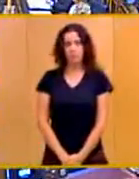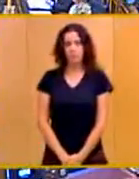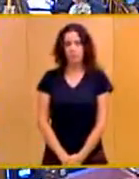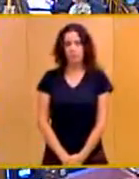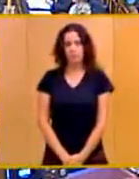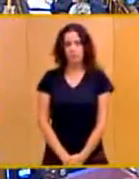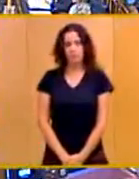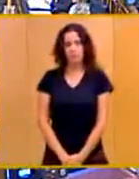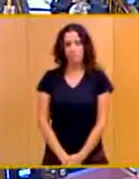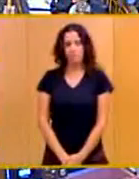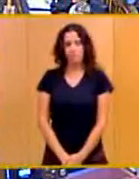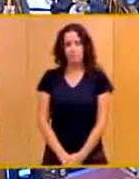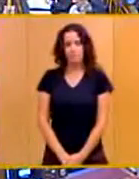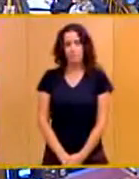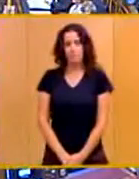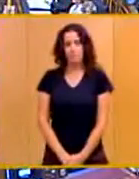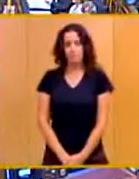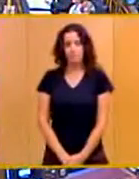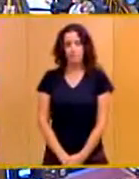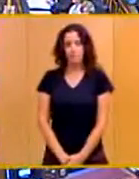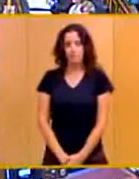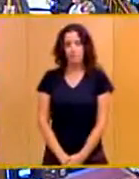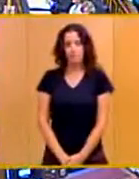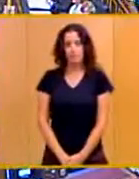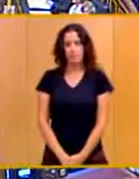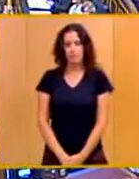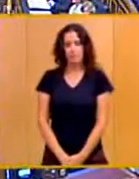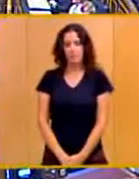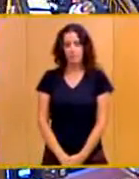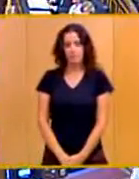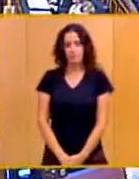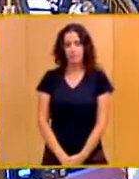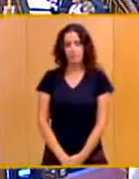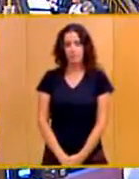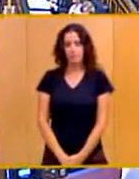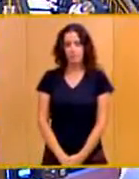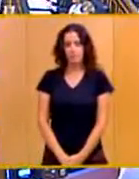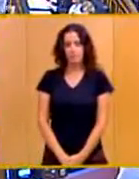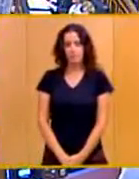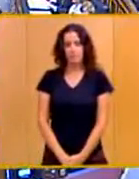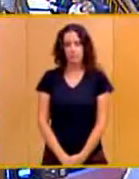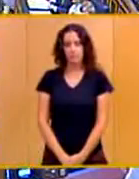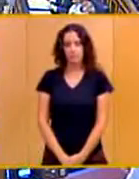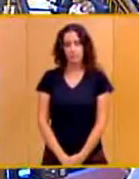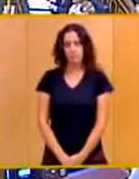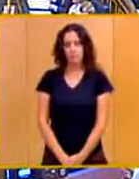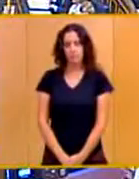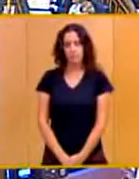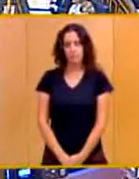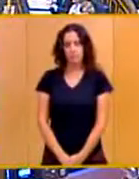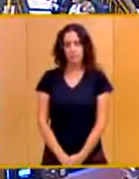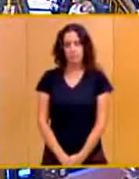el presidente del Congreso, José Bono, llama al orden a sus señorías para que se vayan sentando en sus escaños y pueda empezar esta